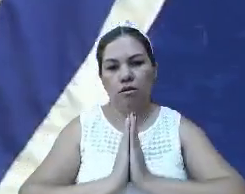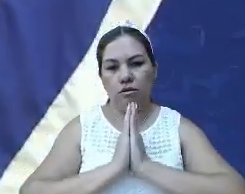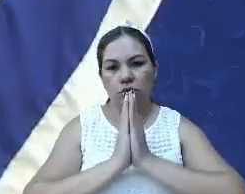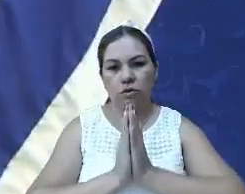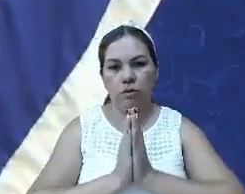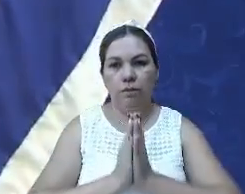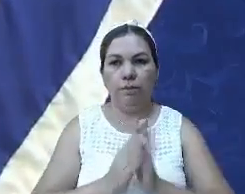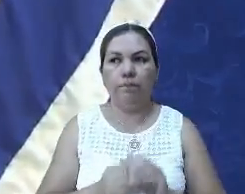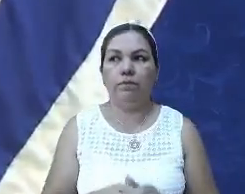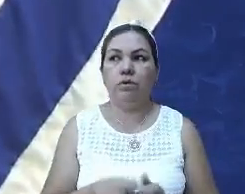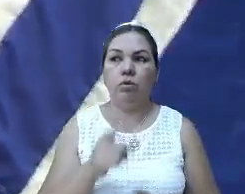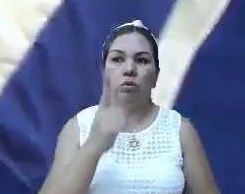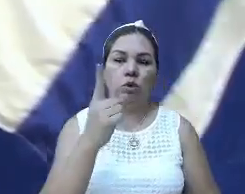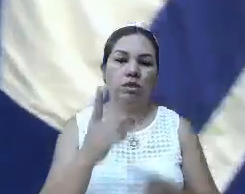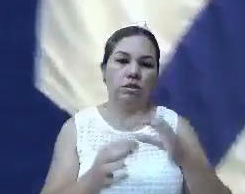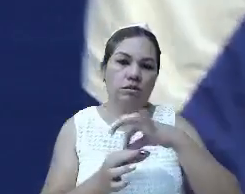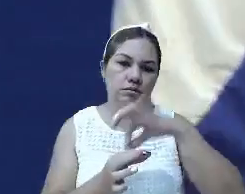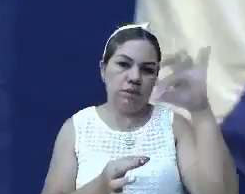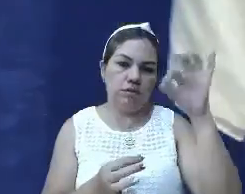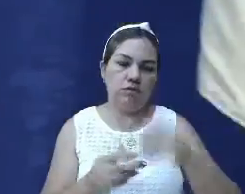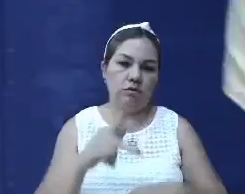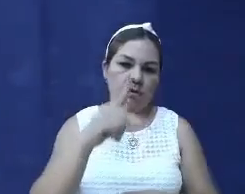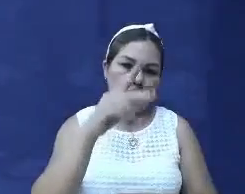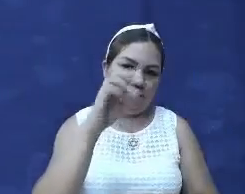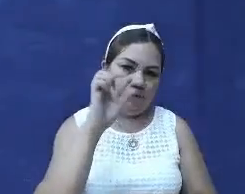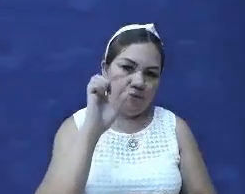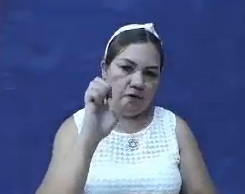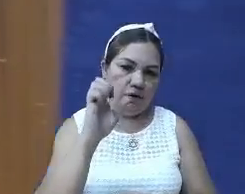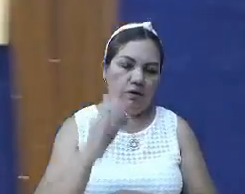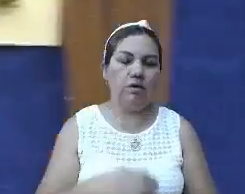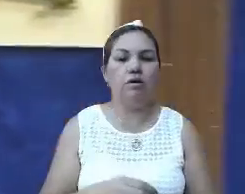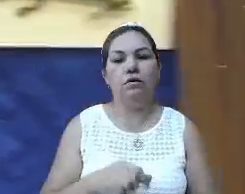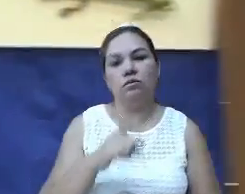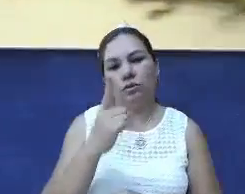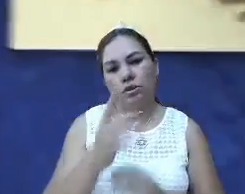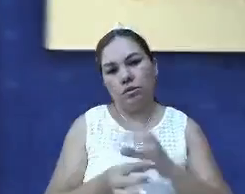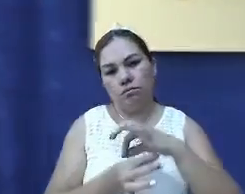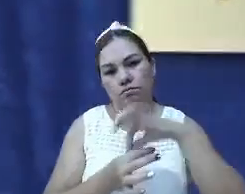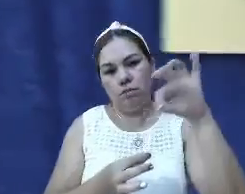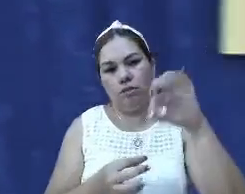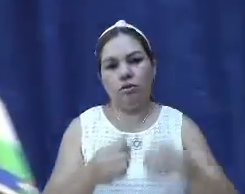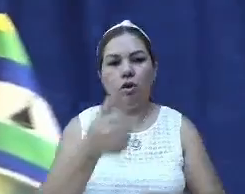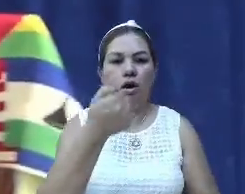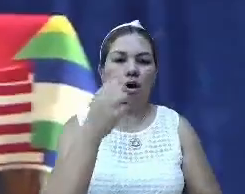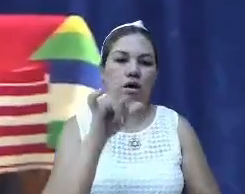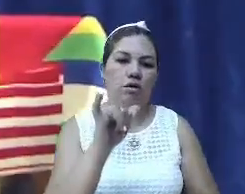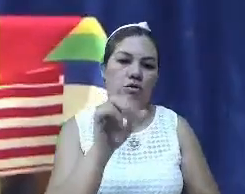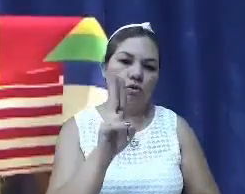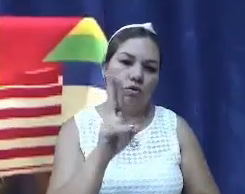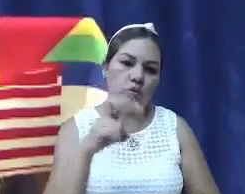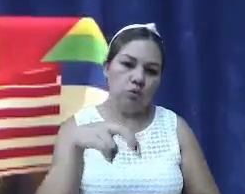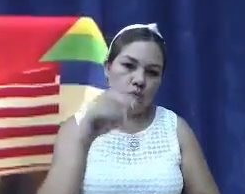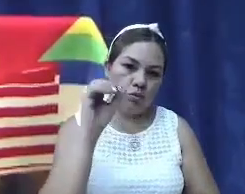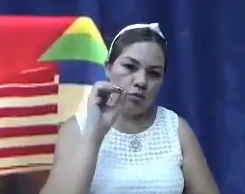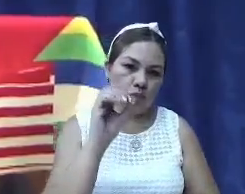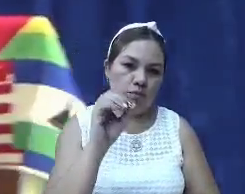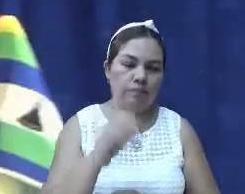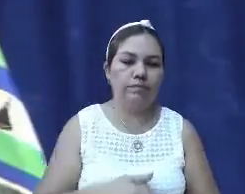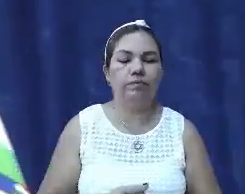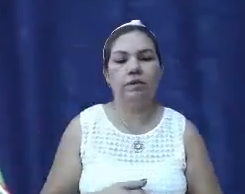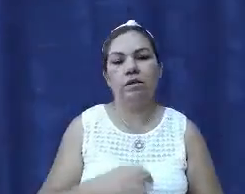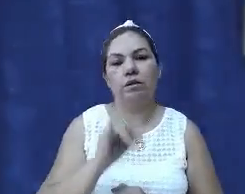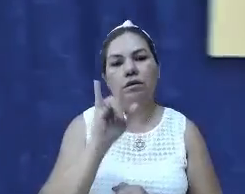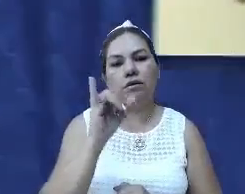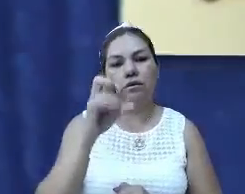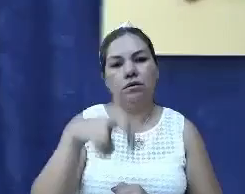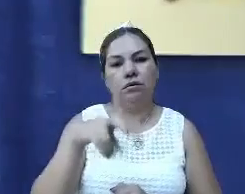desde un espíritu de fe, desde un espíritu de ayuno, desde un espíritu de intercesión, para que